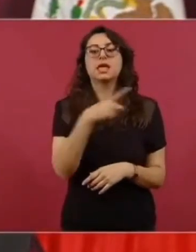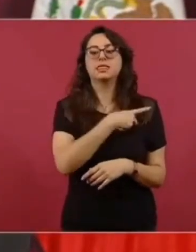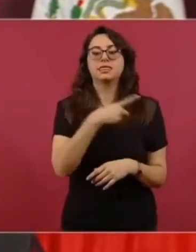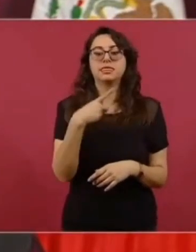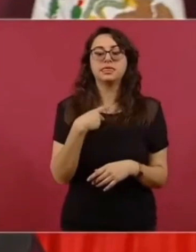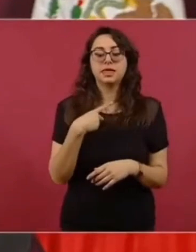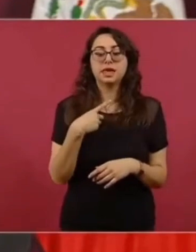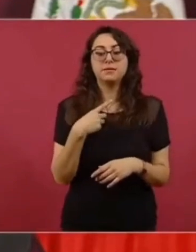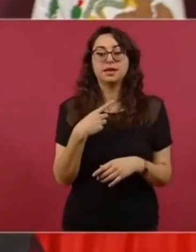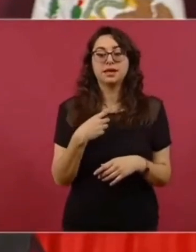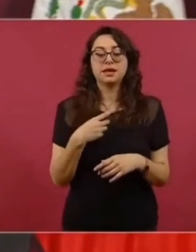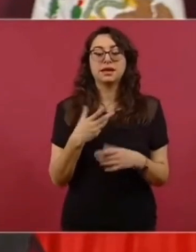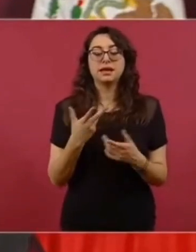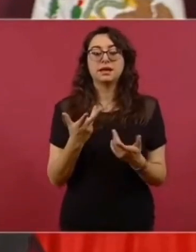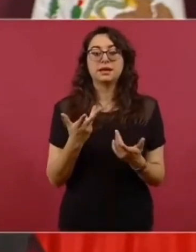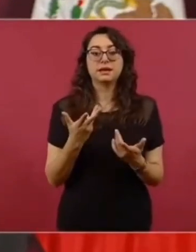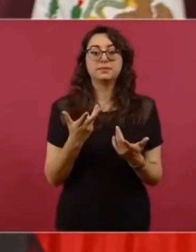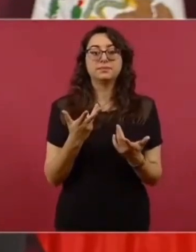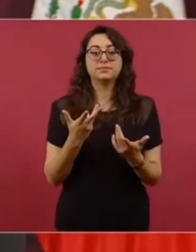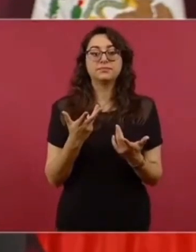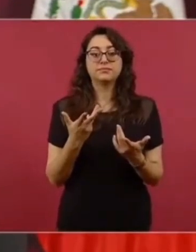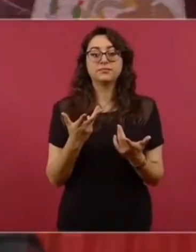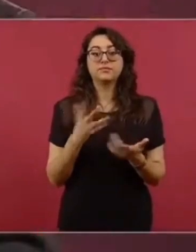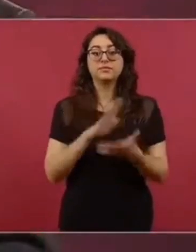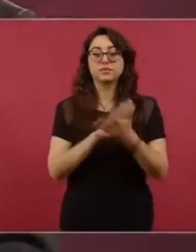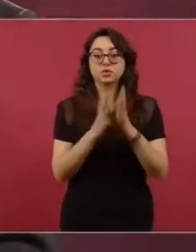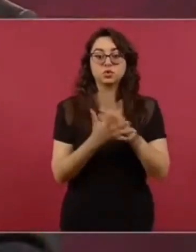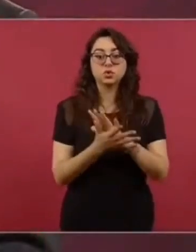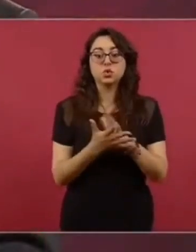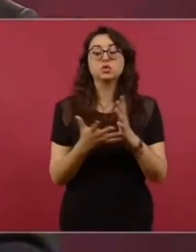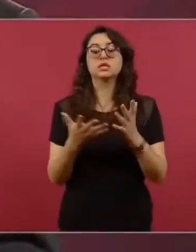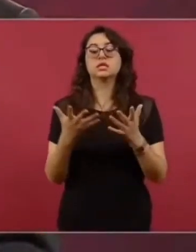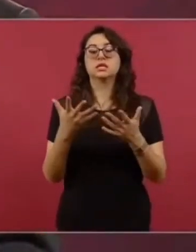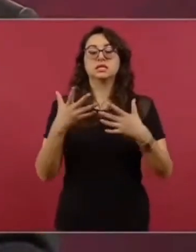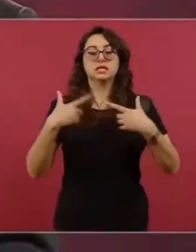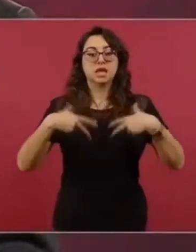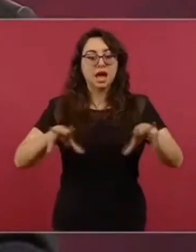la harina de maíz, para tortillas,